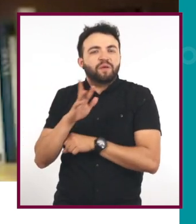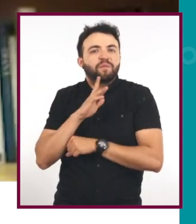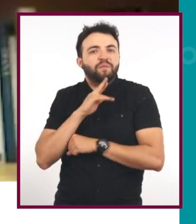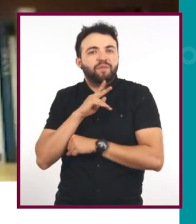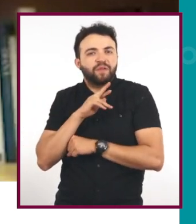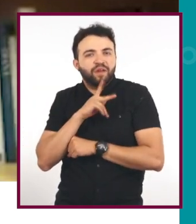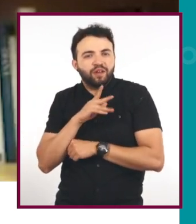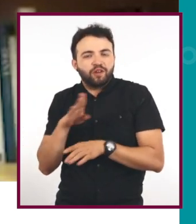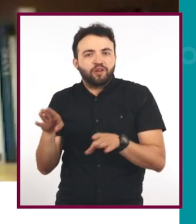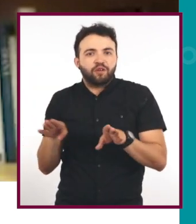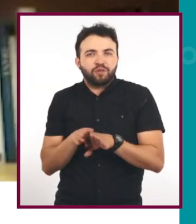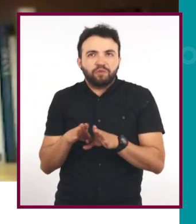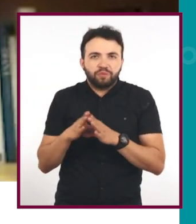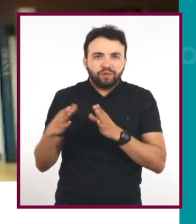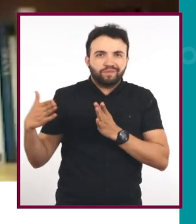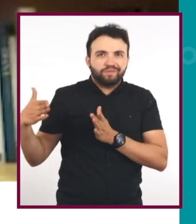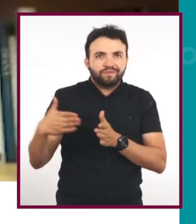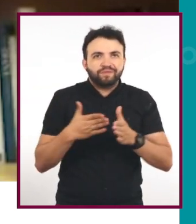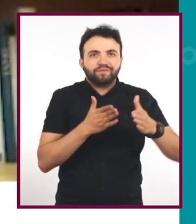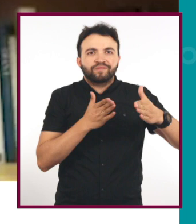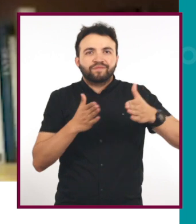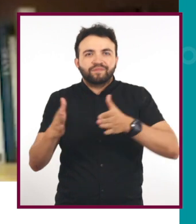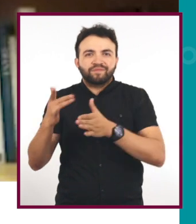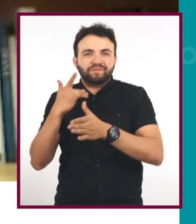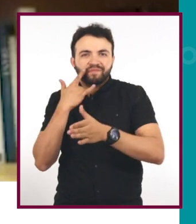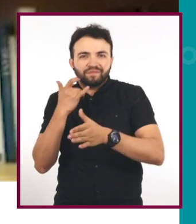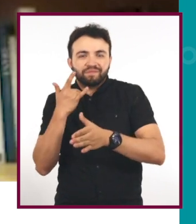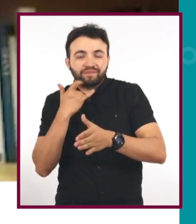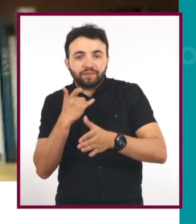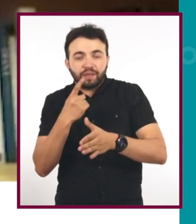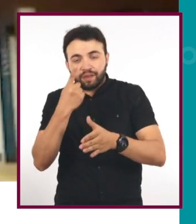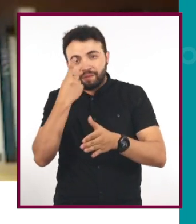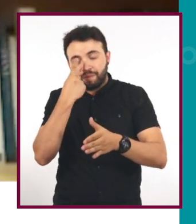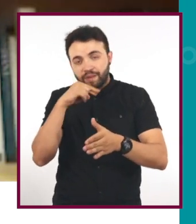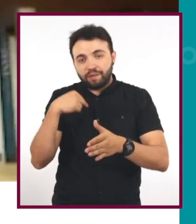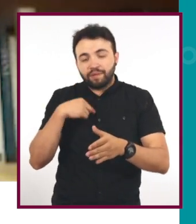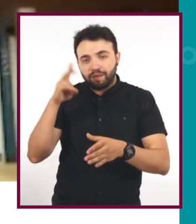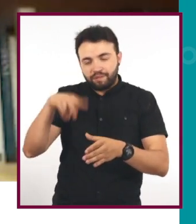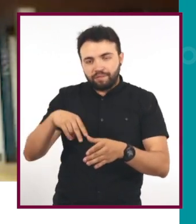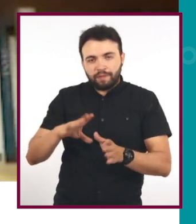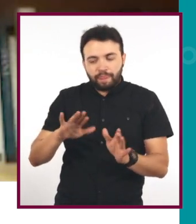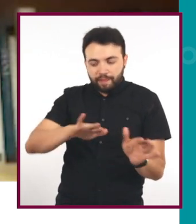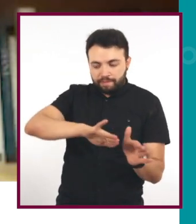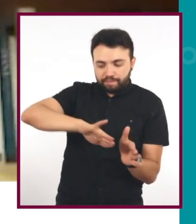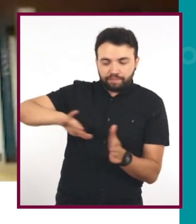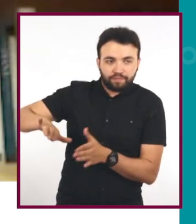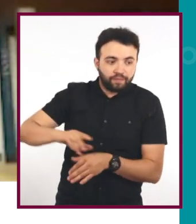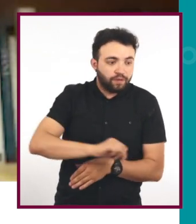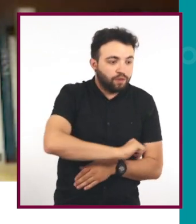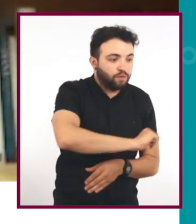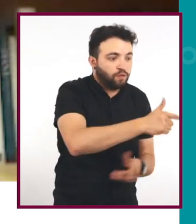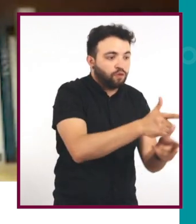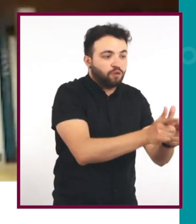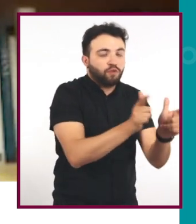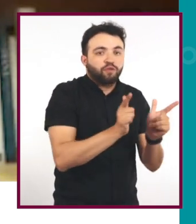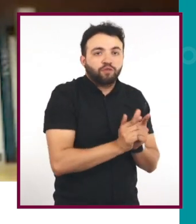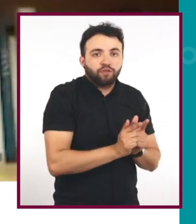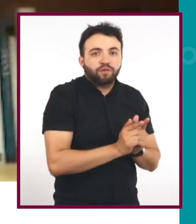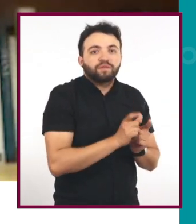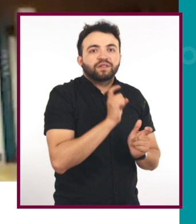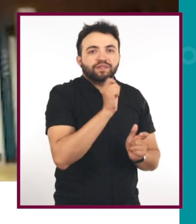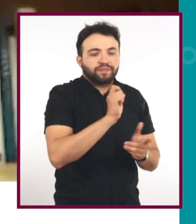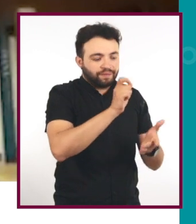aprendiendo juntas la mejor manera de vivir, la mejor manera de conducirnos. A mí me ha enriquecido mucho. Luego